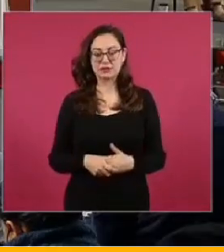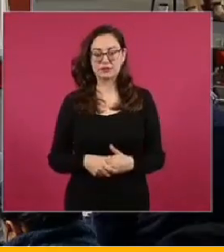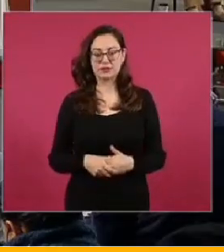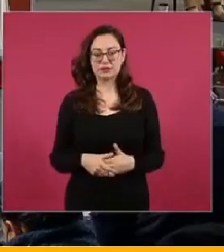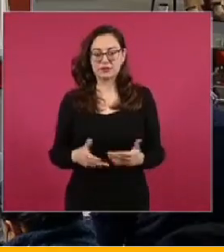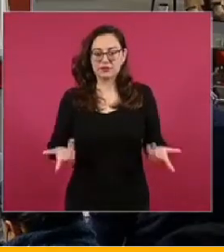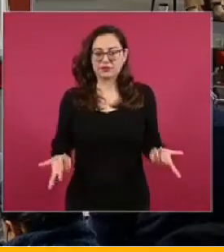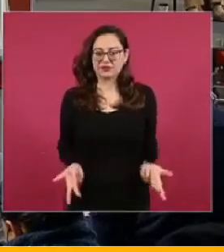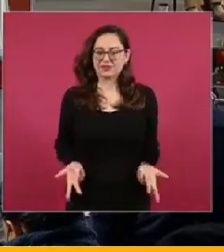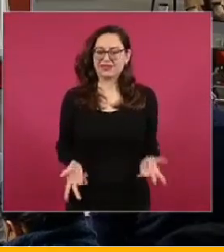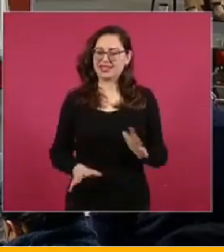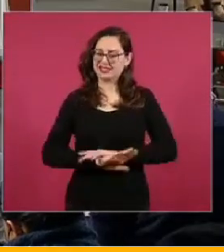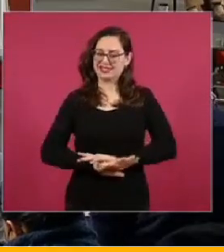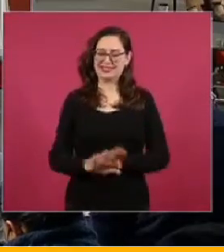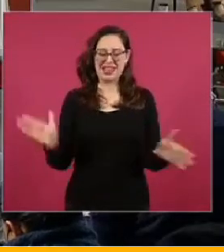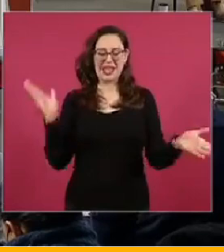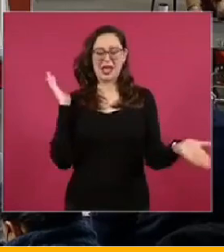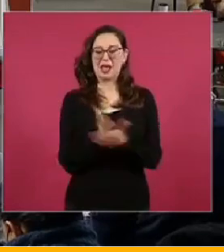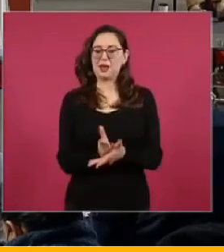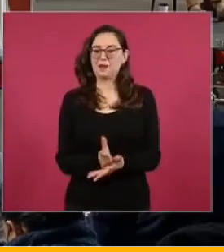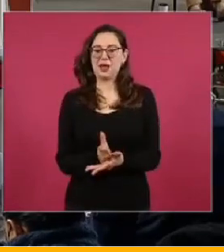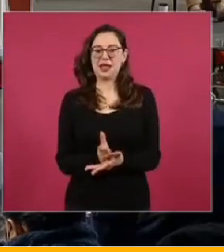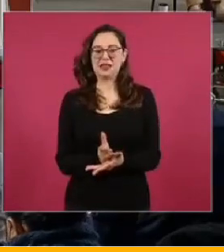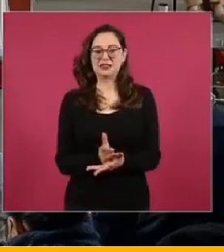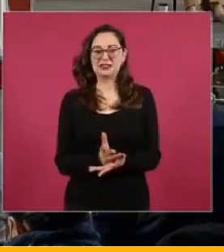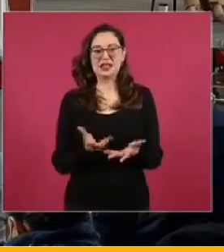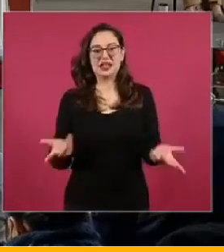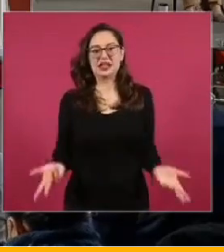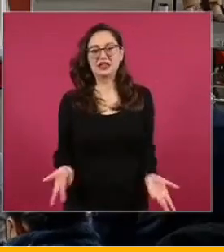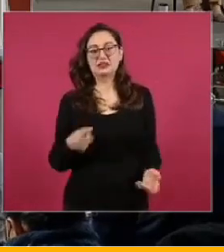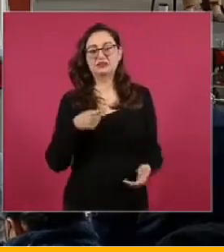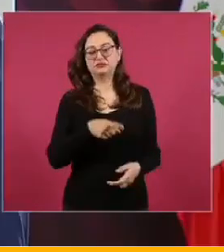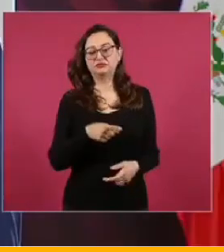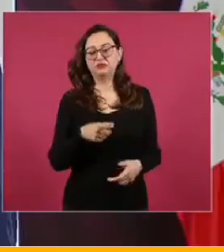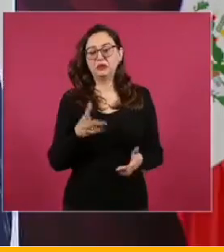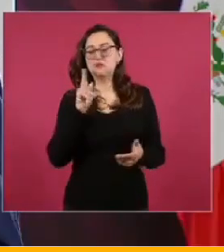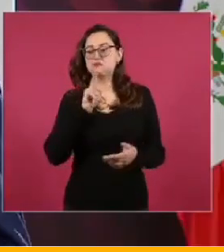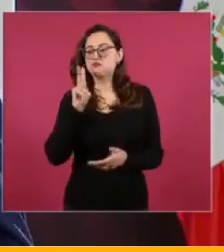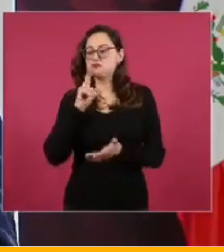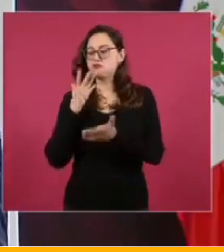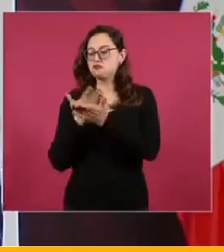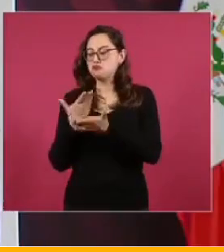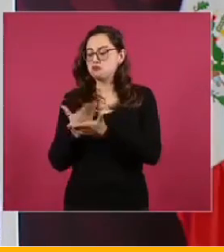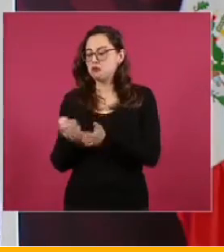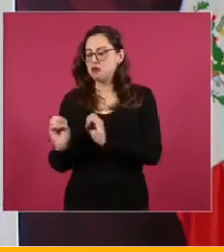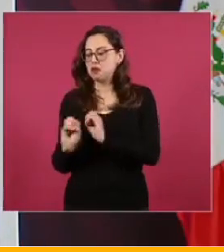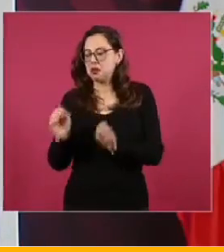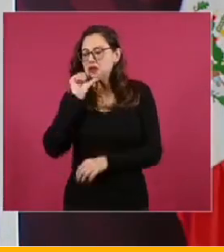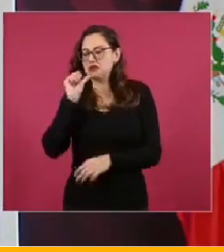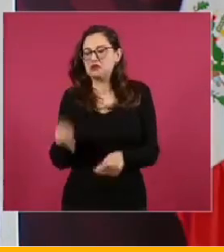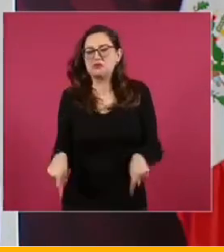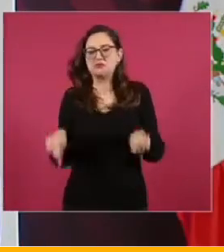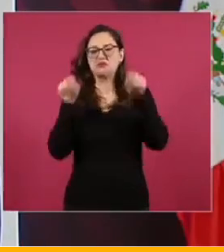Entonces ya basta de ese periodismo mafioso,